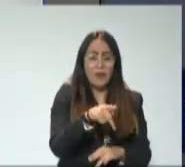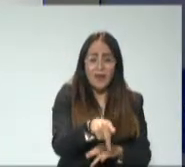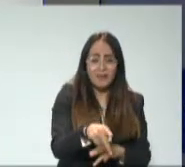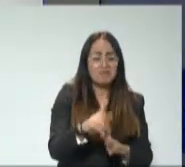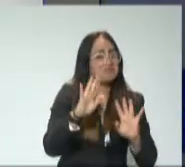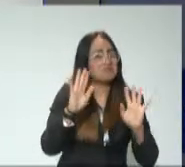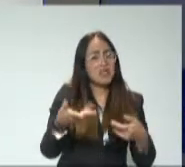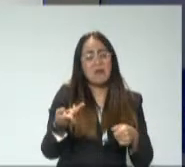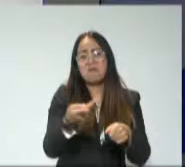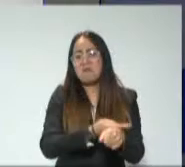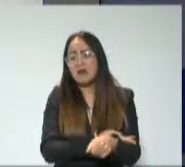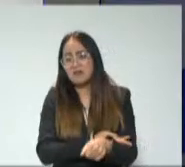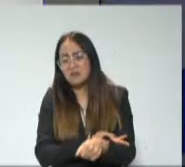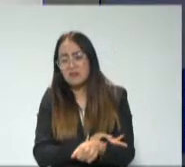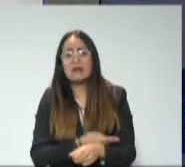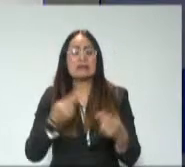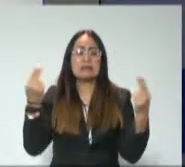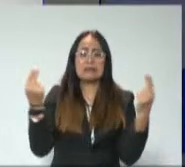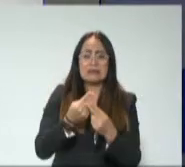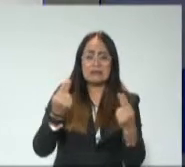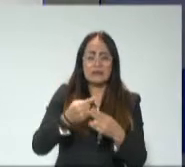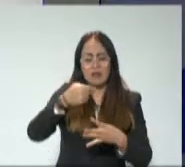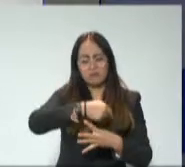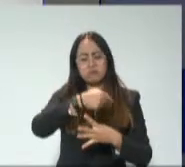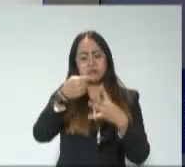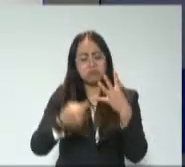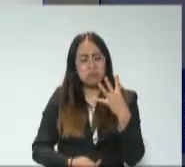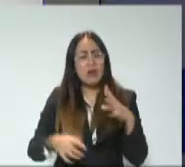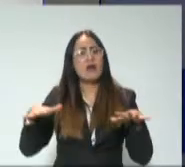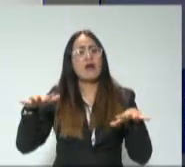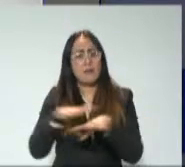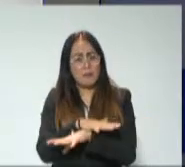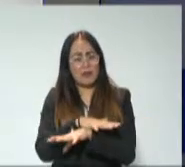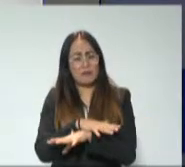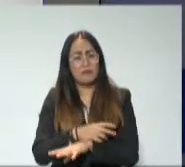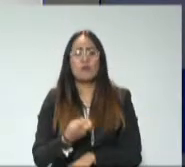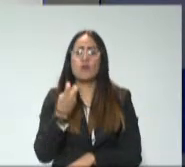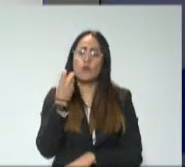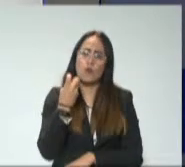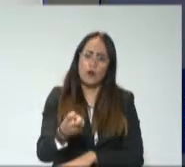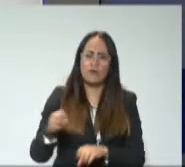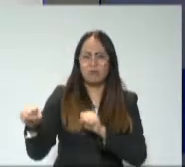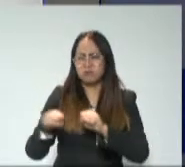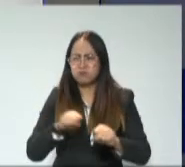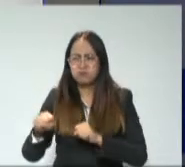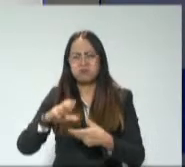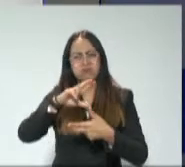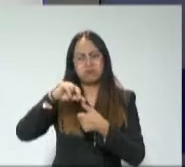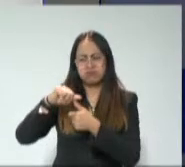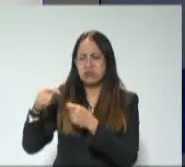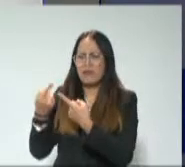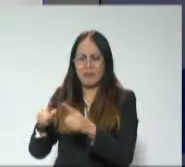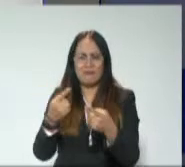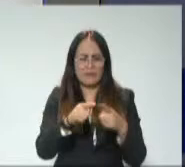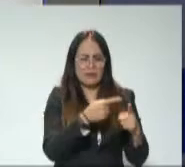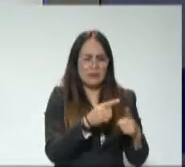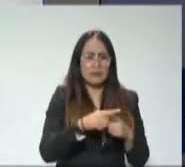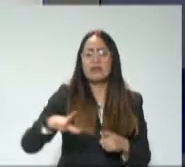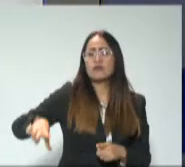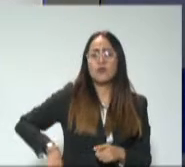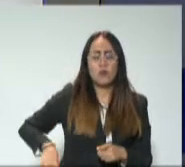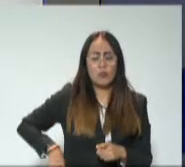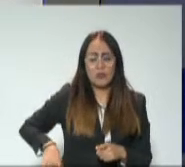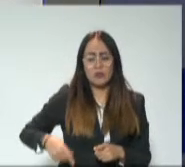prioridades han cambiado por ello como en todo desastre las las acciones y decisiones de los gobiernos